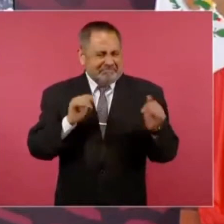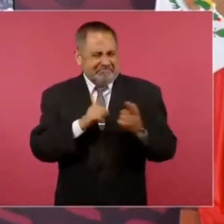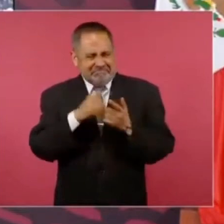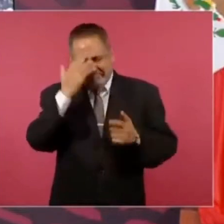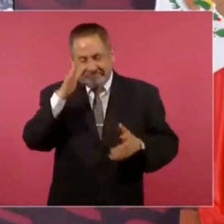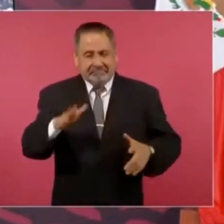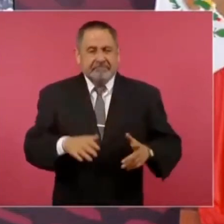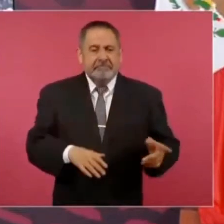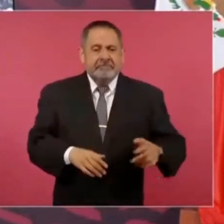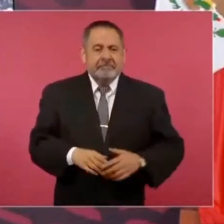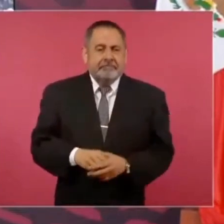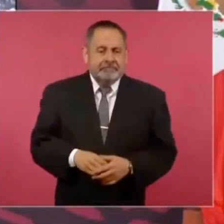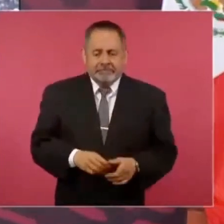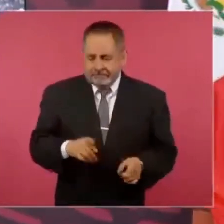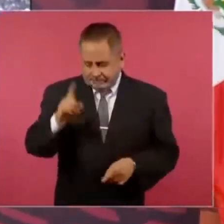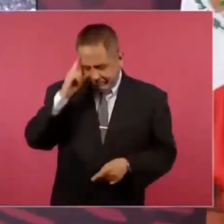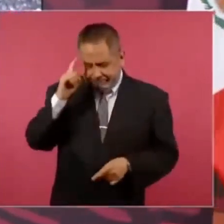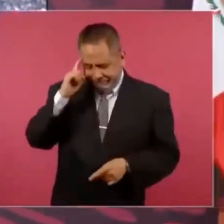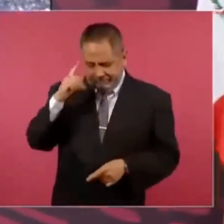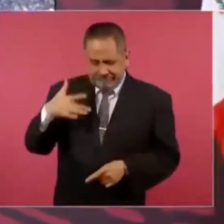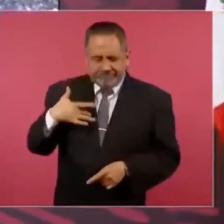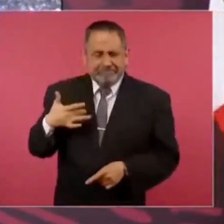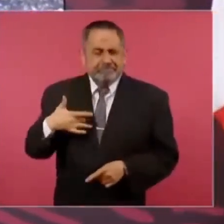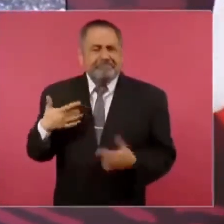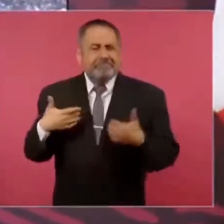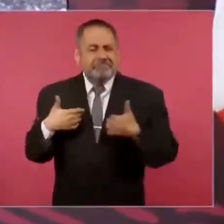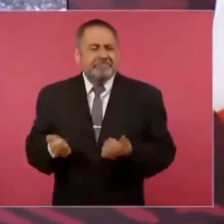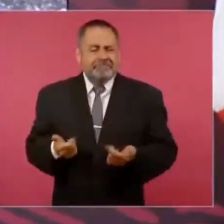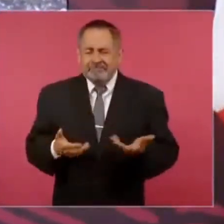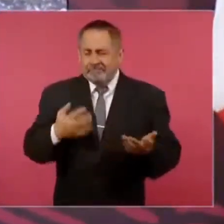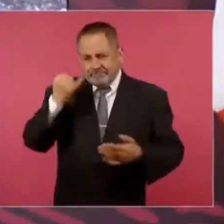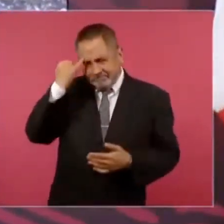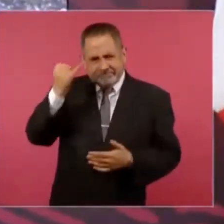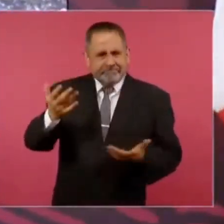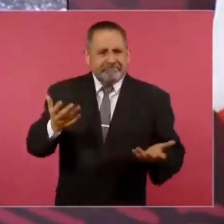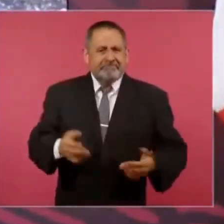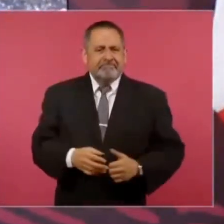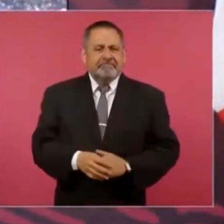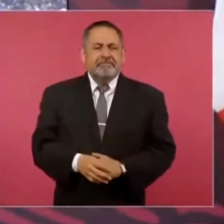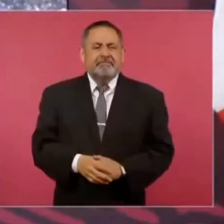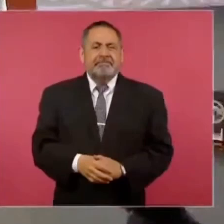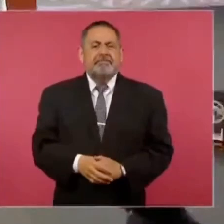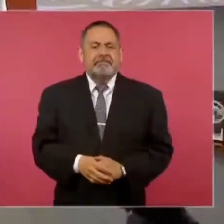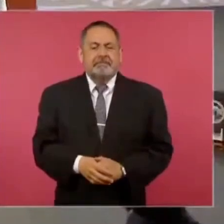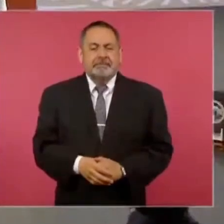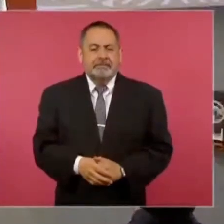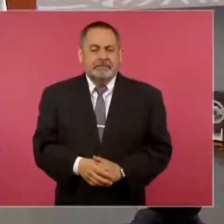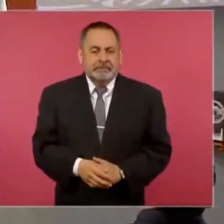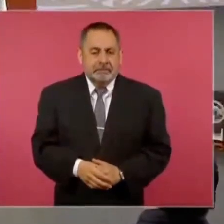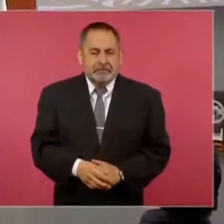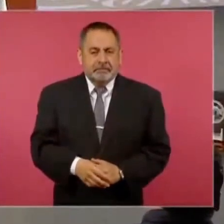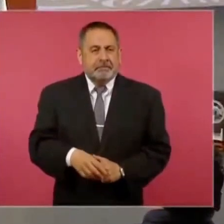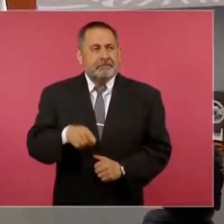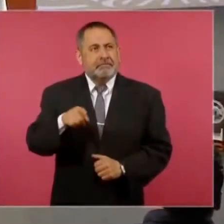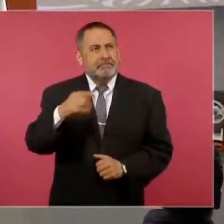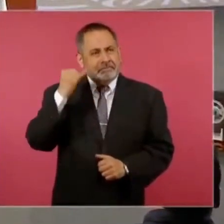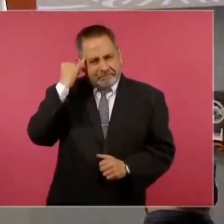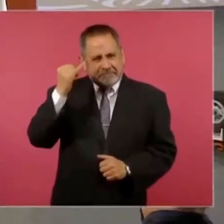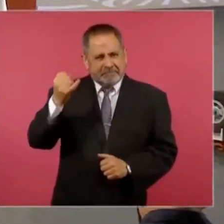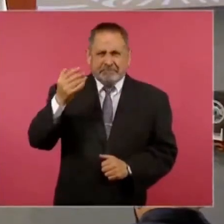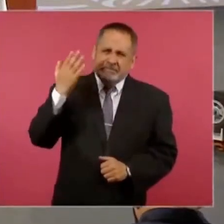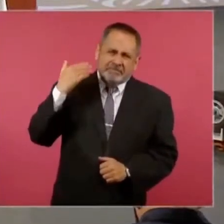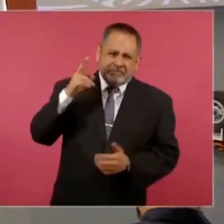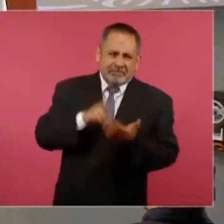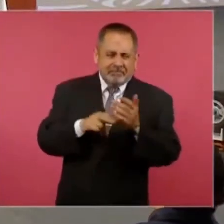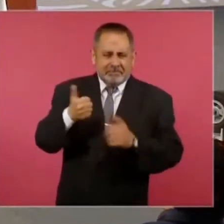Pero es de sentido común. Imagínense, no sé, si fue en el 6, acababa yo